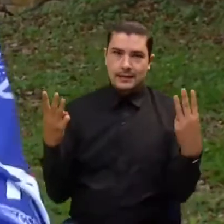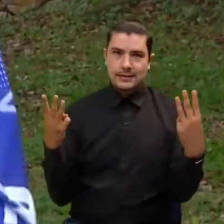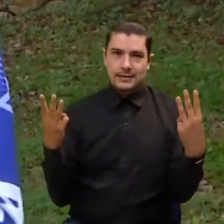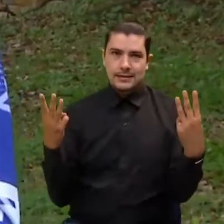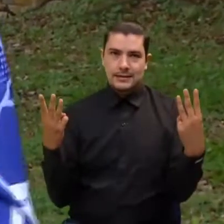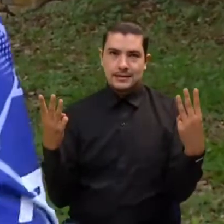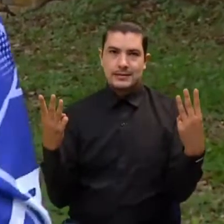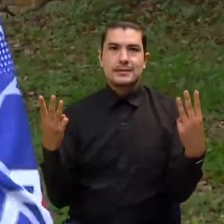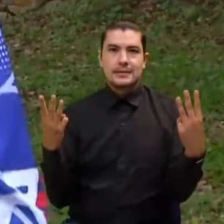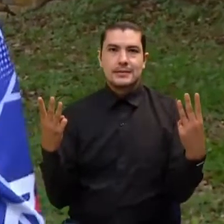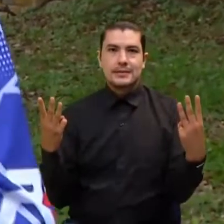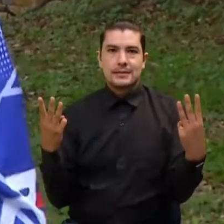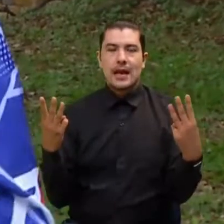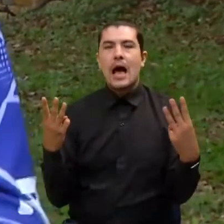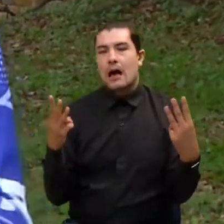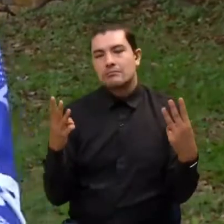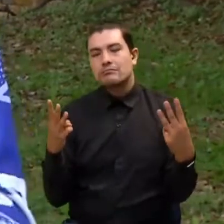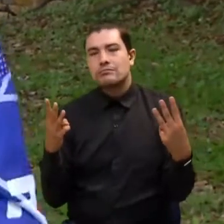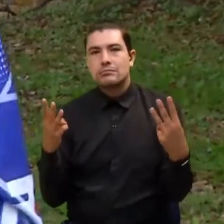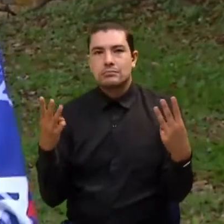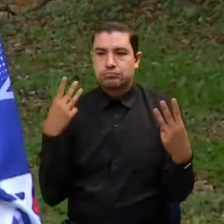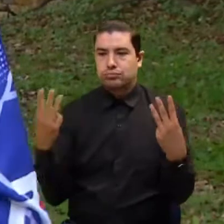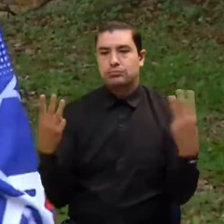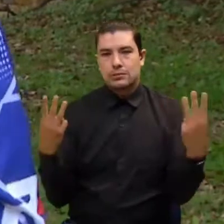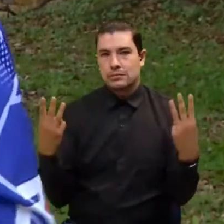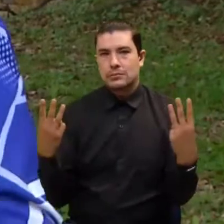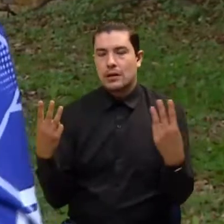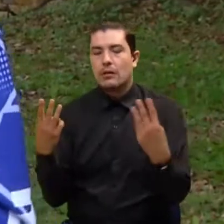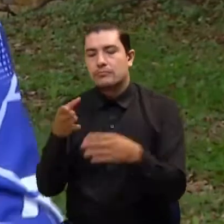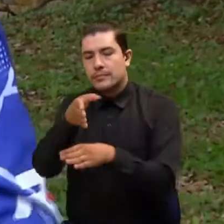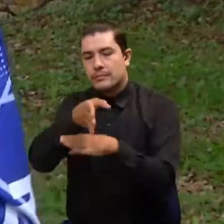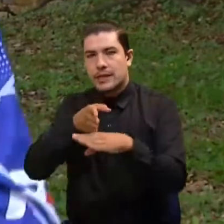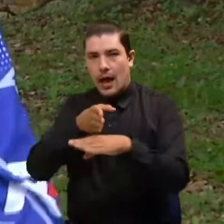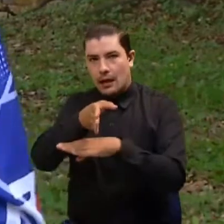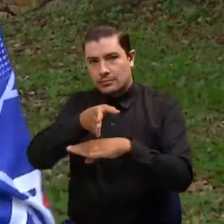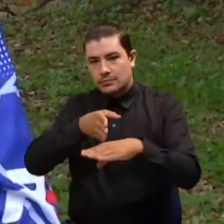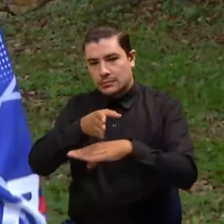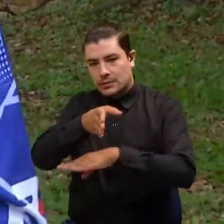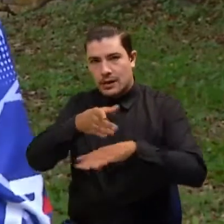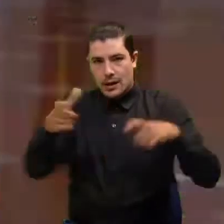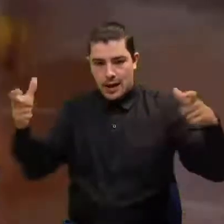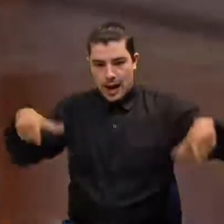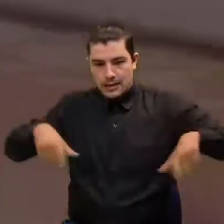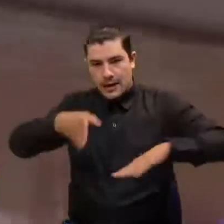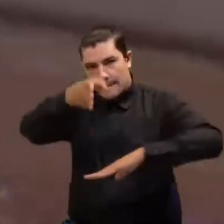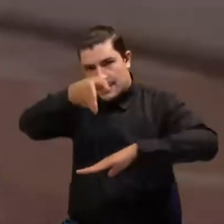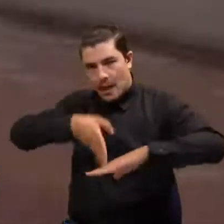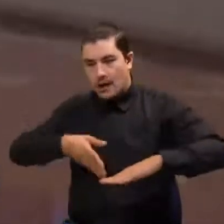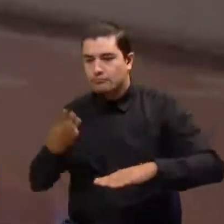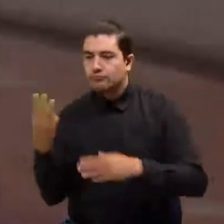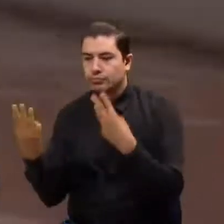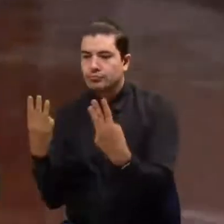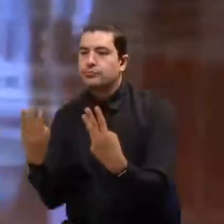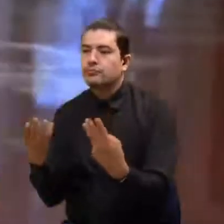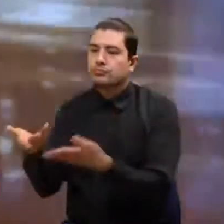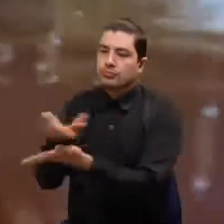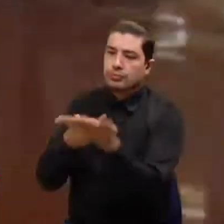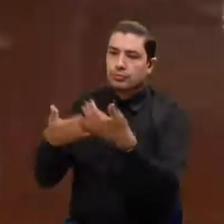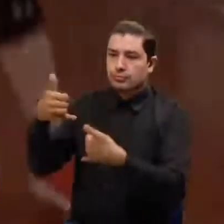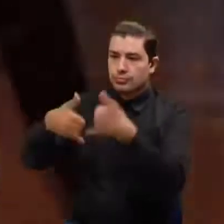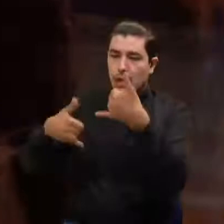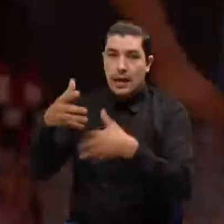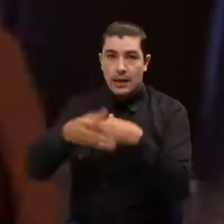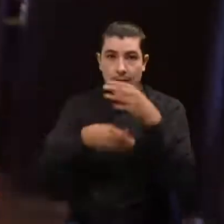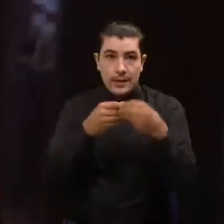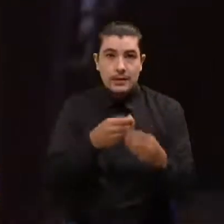juega en mitad de cancha y se tiene un jugador en banca para poder realizar cambios en cualquier momento entrarán en competencia las categorías sub 8